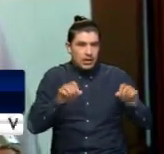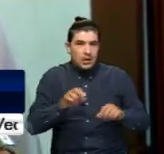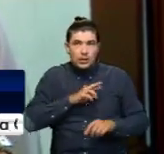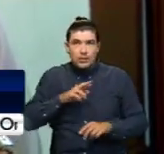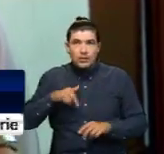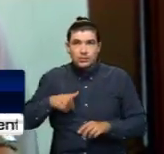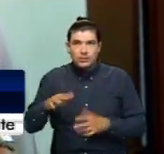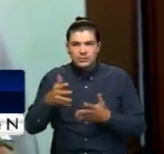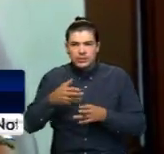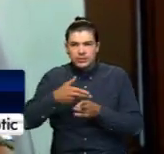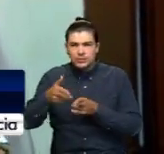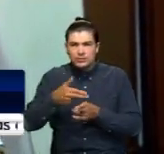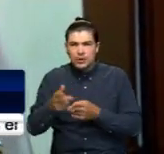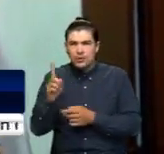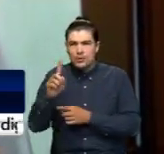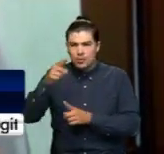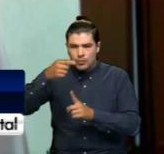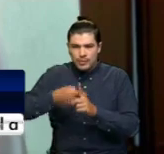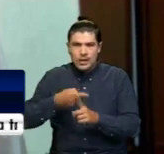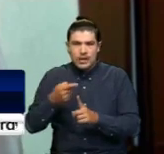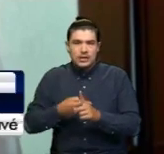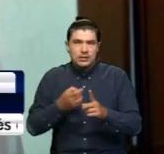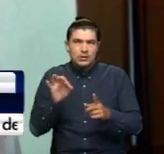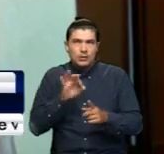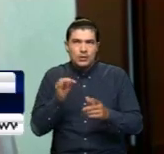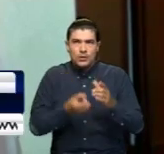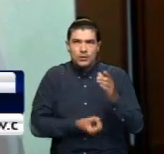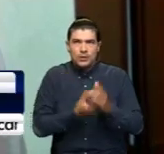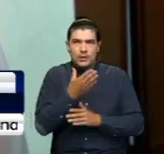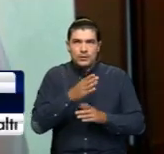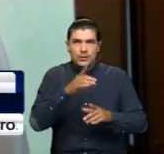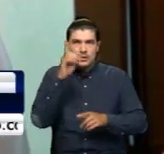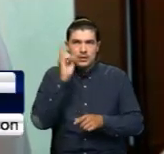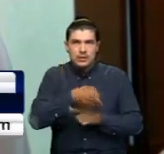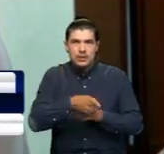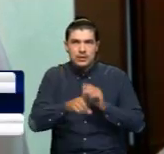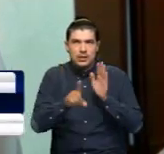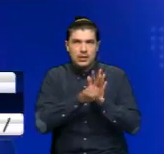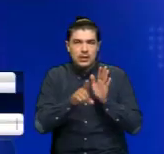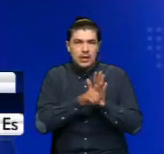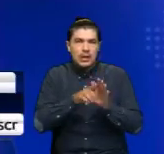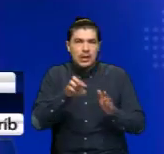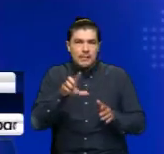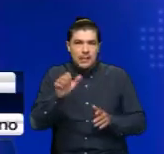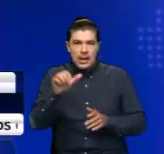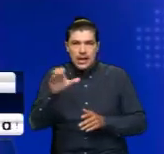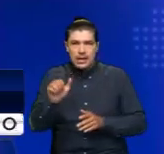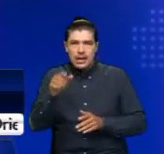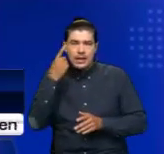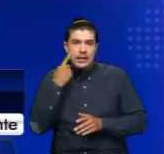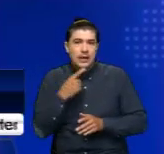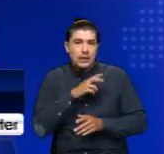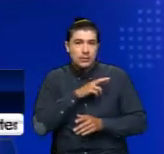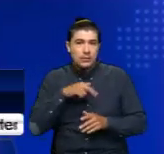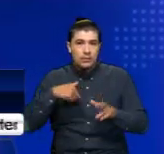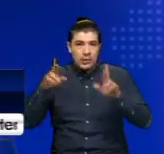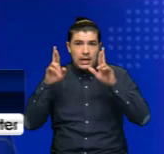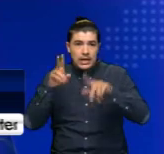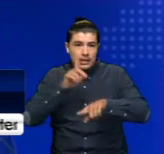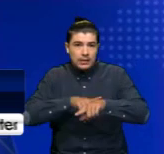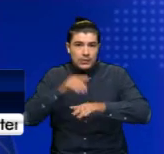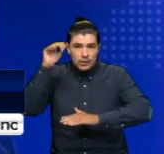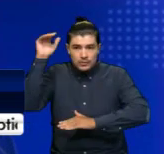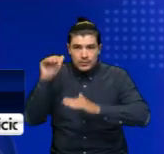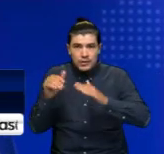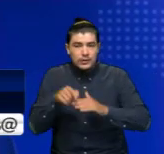nuevos estudios que den paso al nuevo decreto de la medida pico y placa día en la ciudad de Cúcuta. Esperemos que el tiempo sea inferior. La